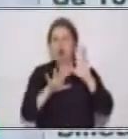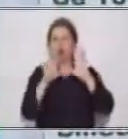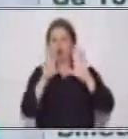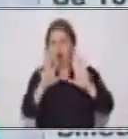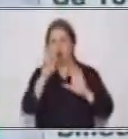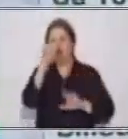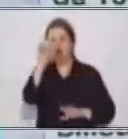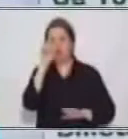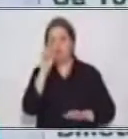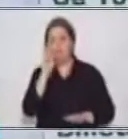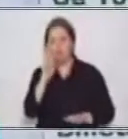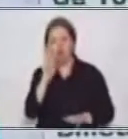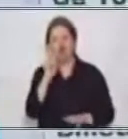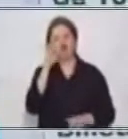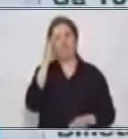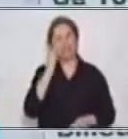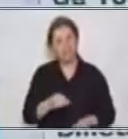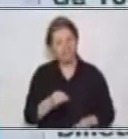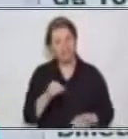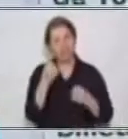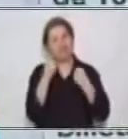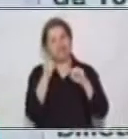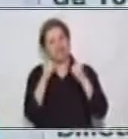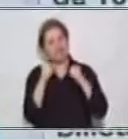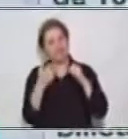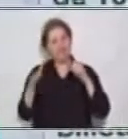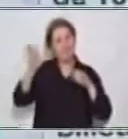estoy poniendo acá para poder hacer la suma después.